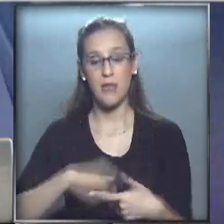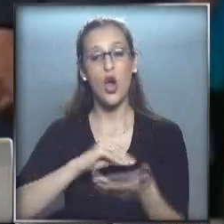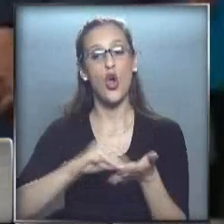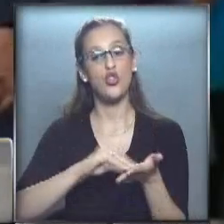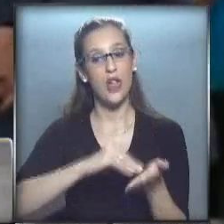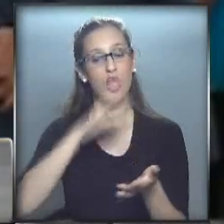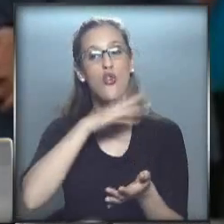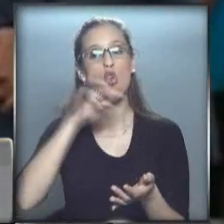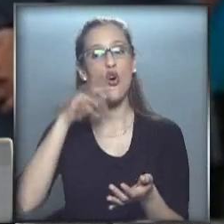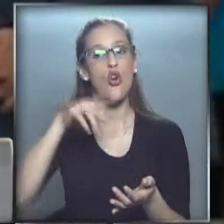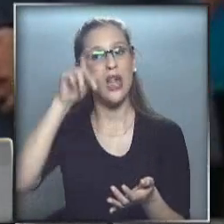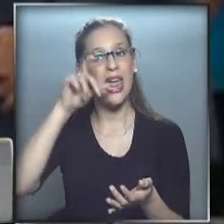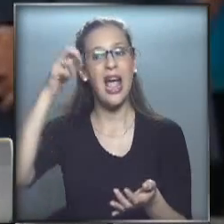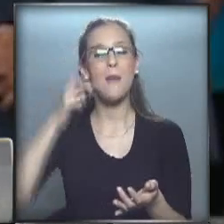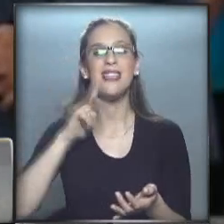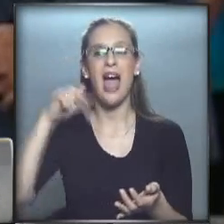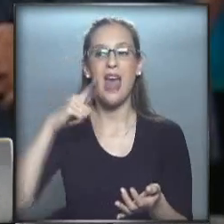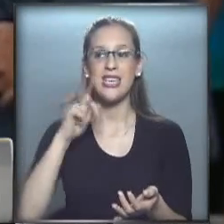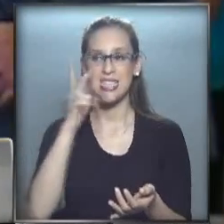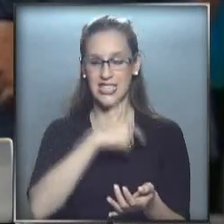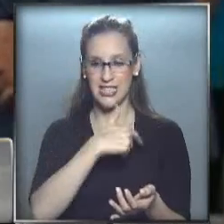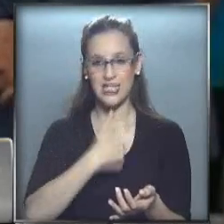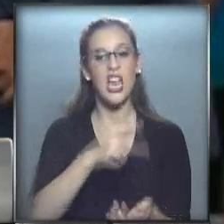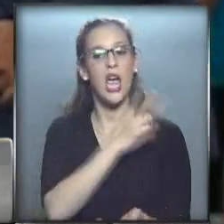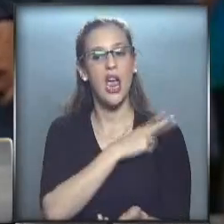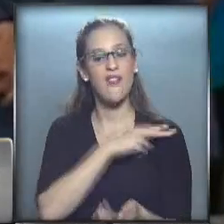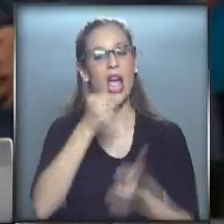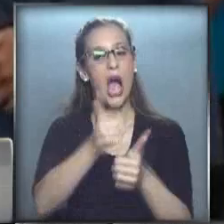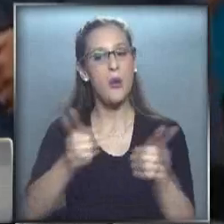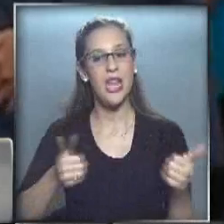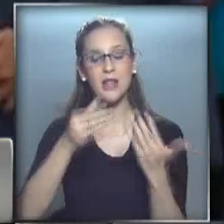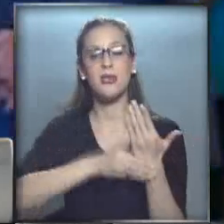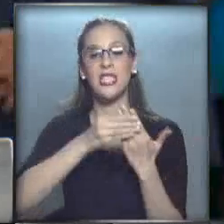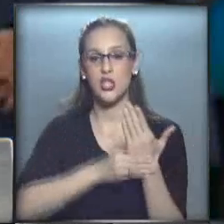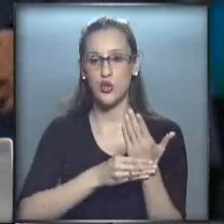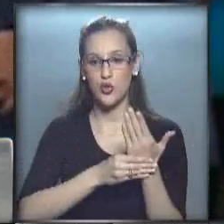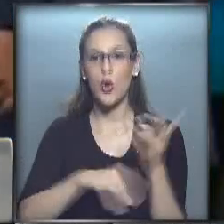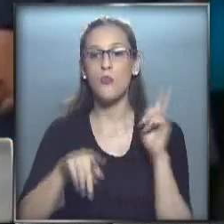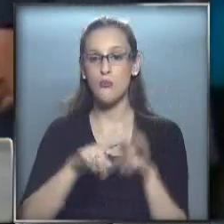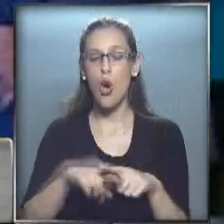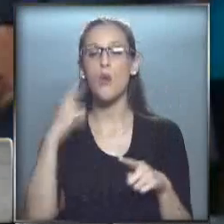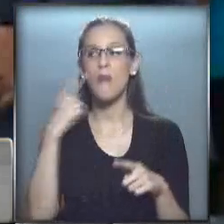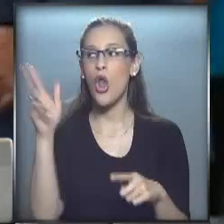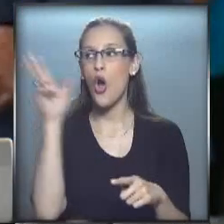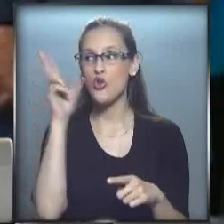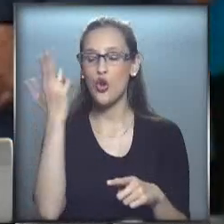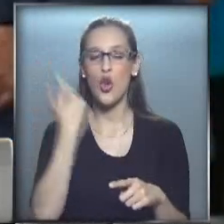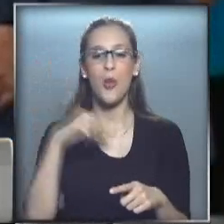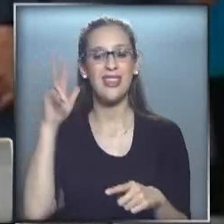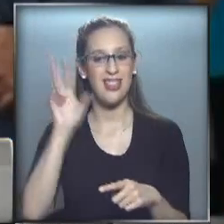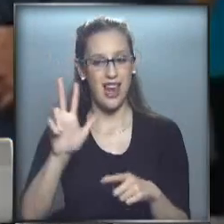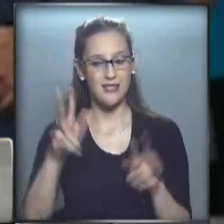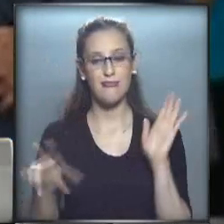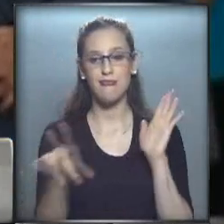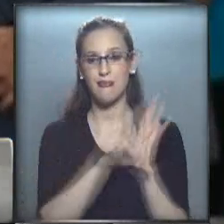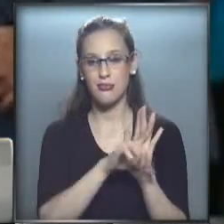don Jorge Milton Capitanich, designado Jefe de Gabinete de Ministros por decreto número 1893 de